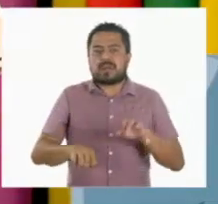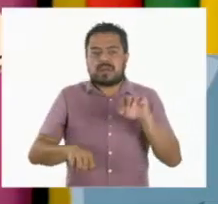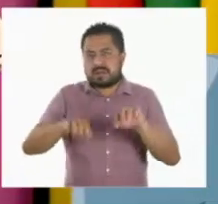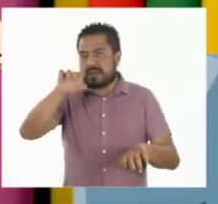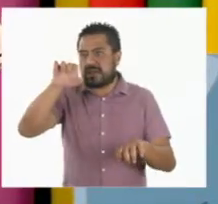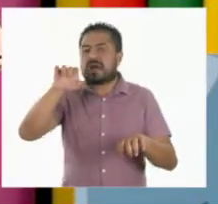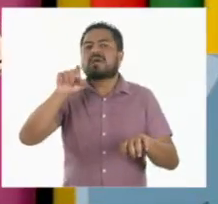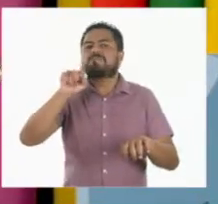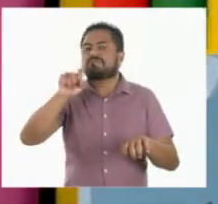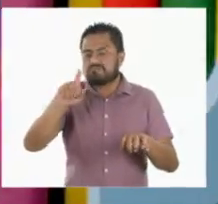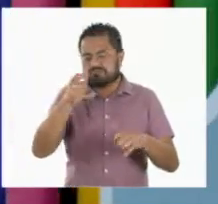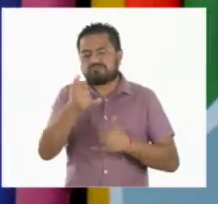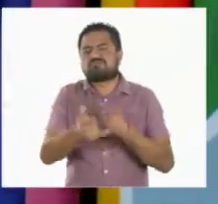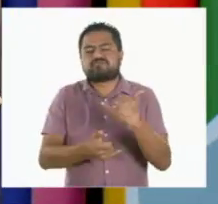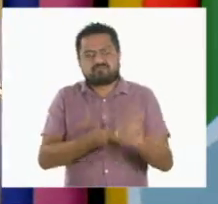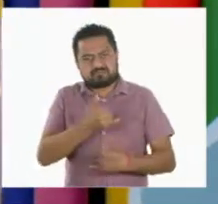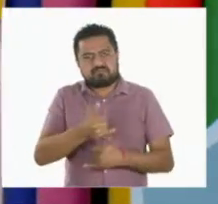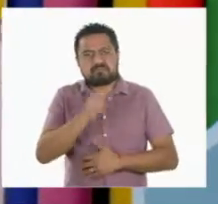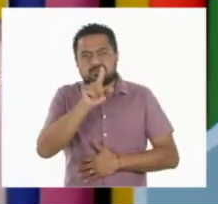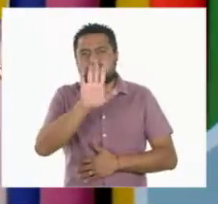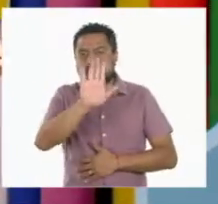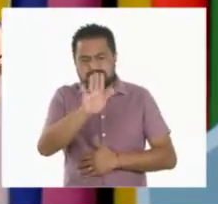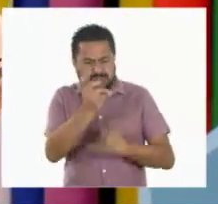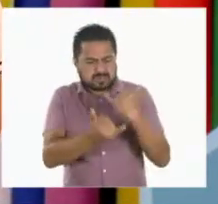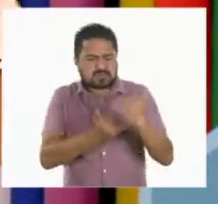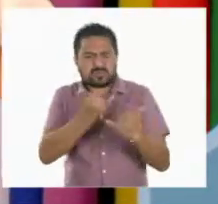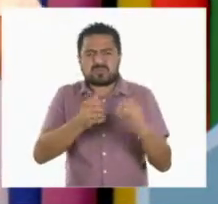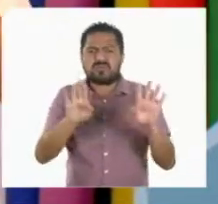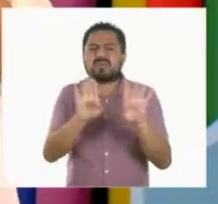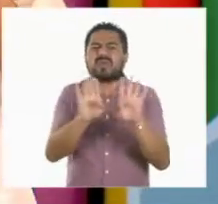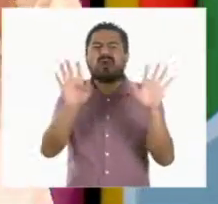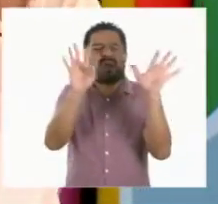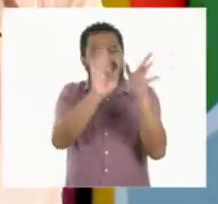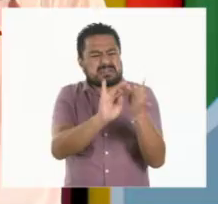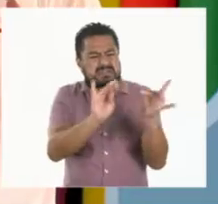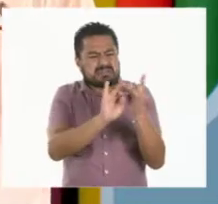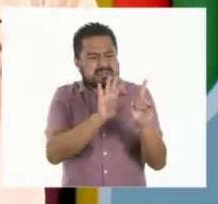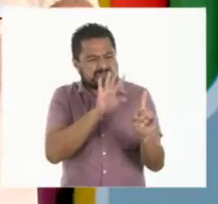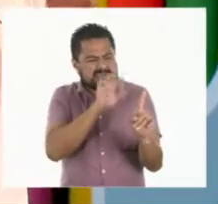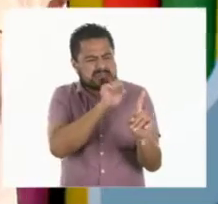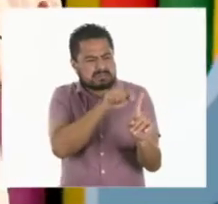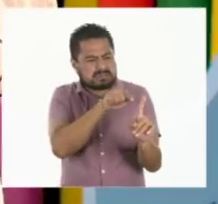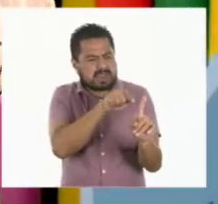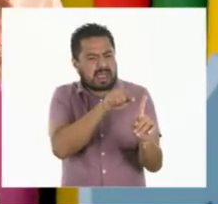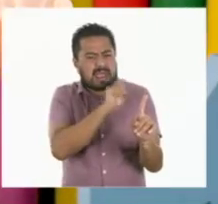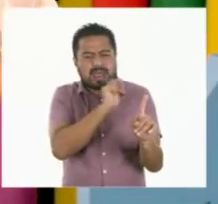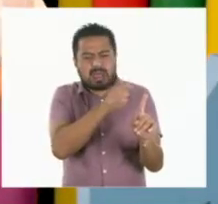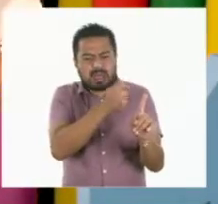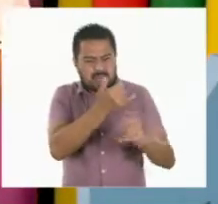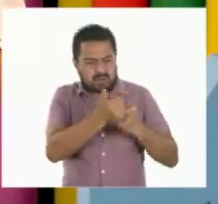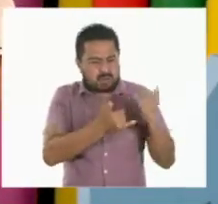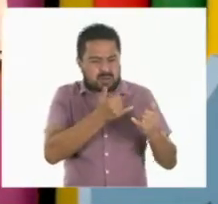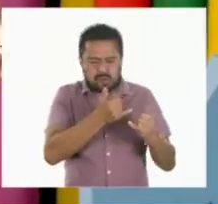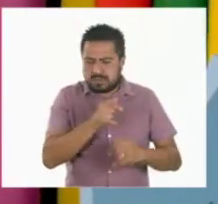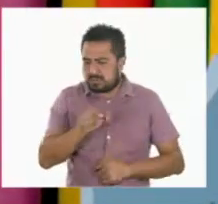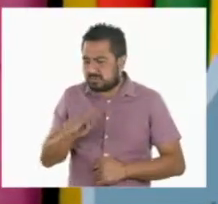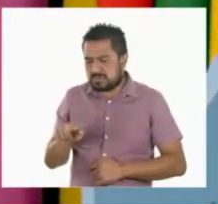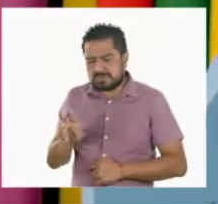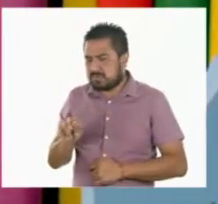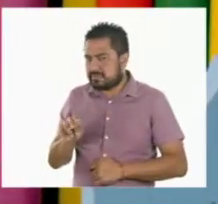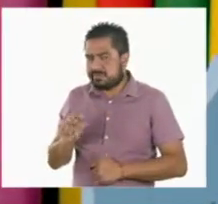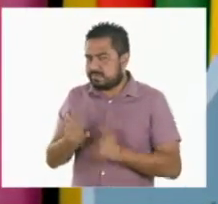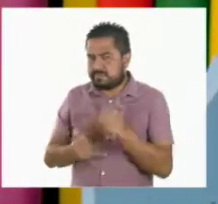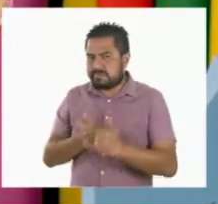también jugamos. Un juego, ¿cómo distinguimos? ¿Cómo reconocemos cuando algo es un juego y cuando no? ¿Cuando